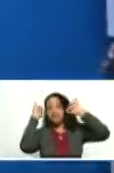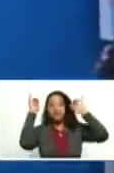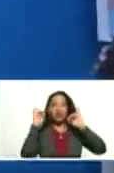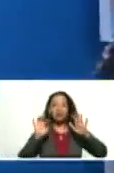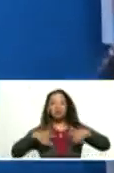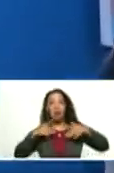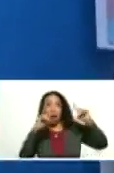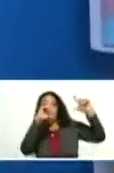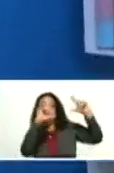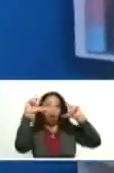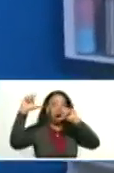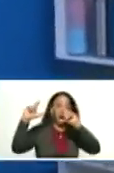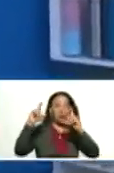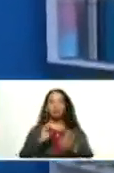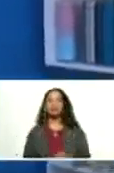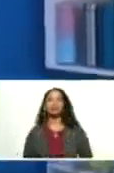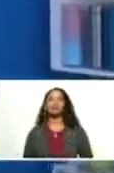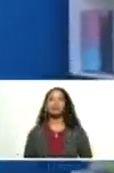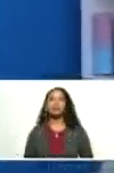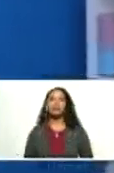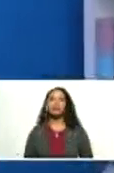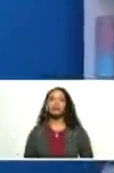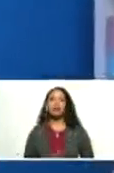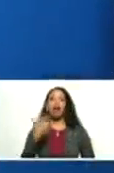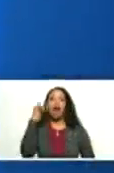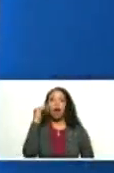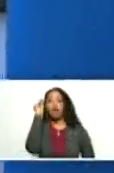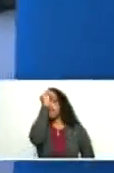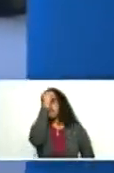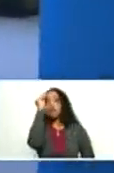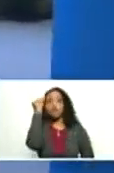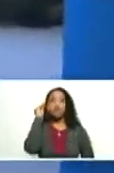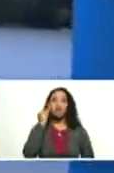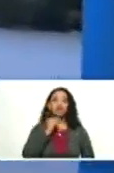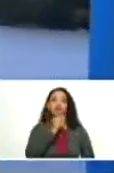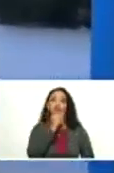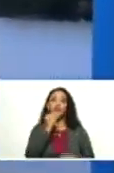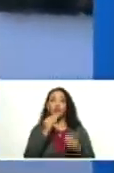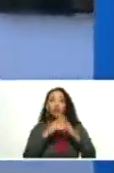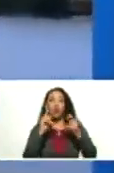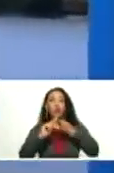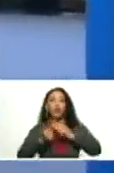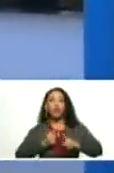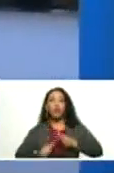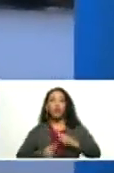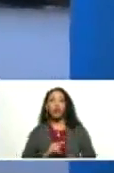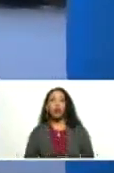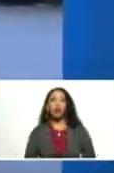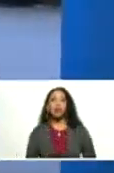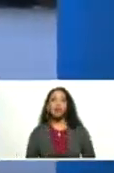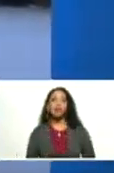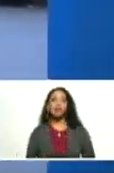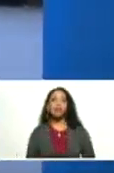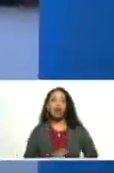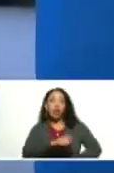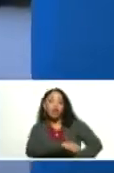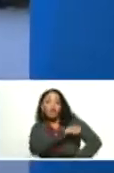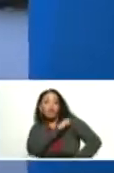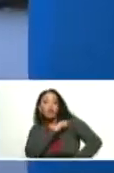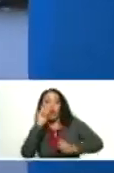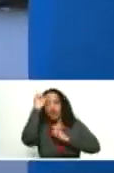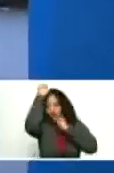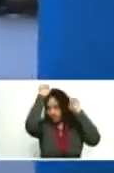foto. Bueno. También tenemos maquillaje. Aniesca, perfume, aquí tienes maquillaje de todo perfume, tipo. Perfume, reloj, bolsos, gorra. Bueno,